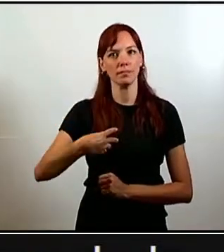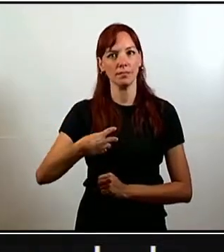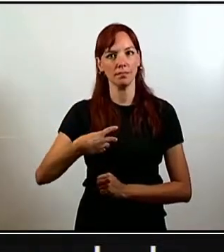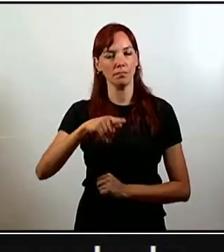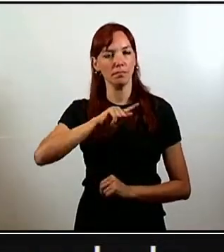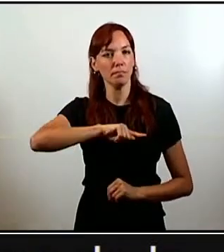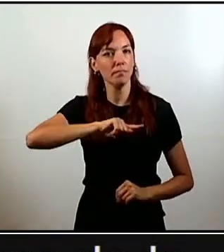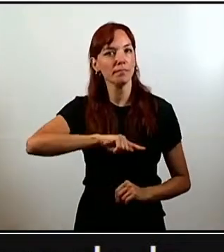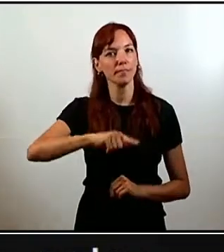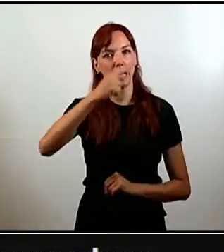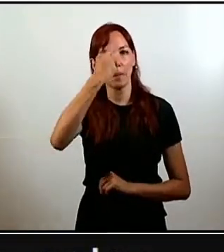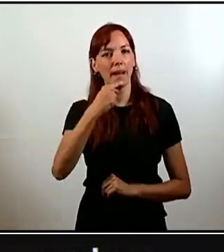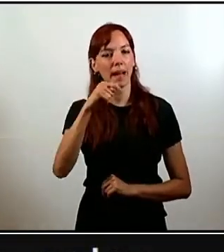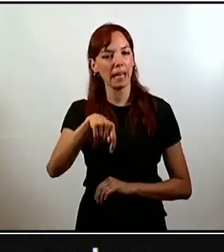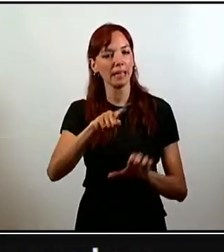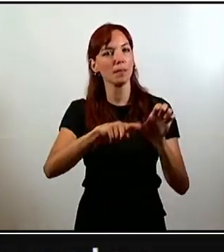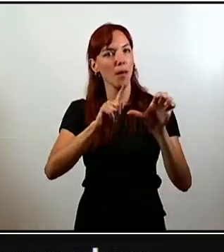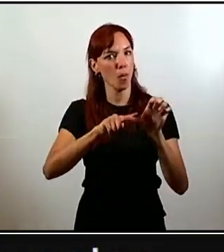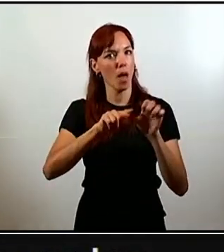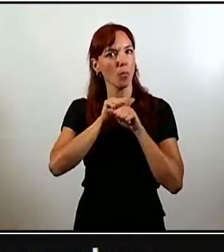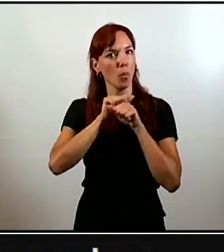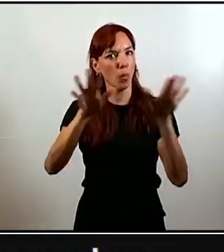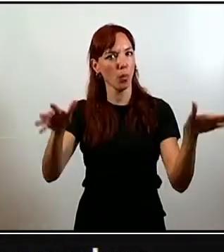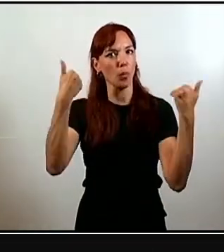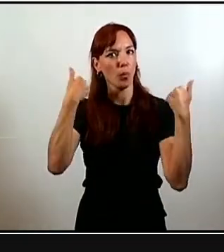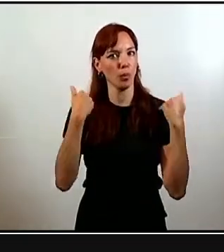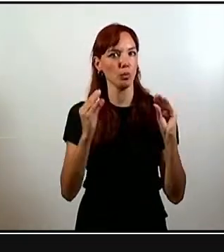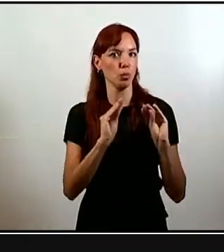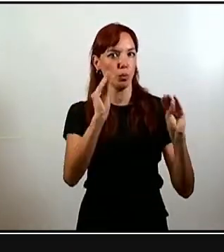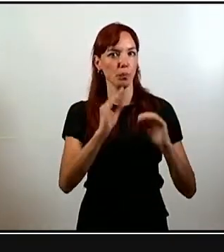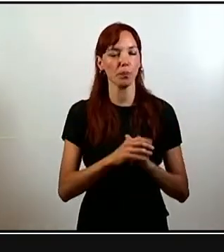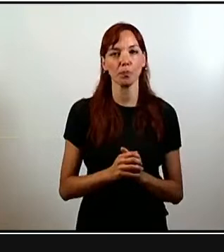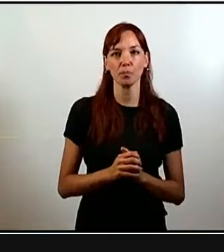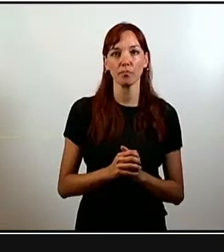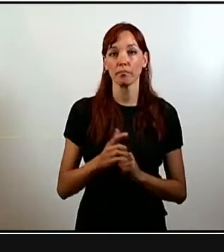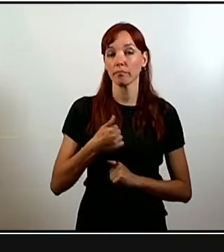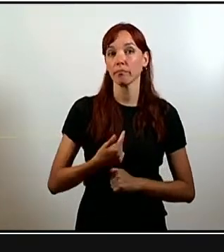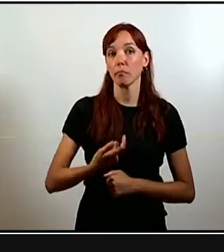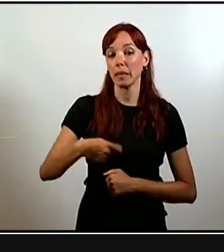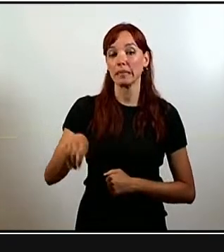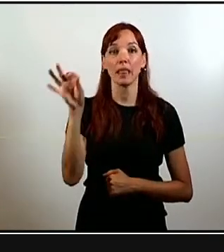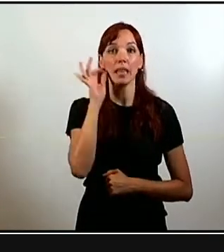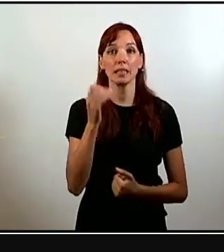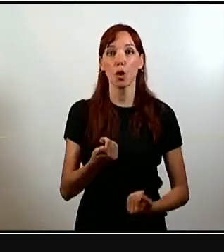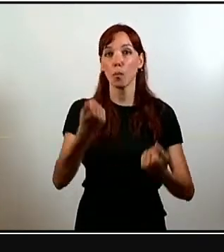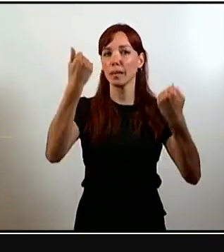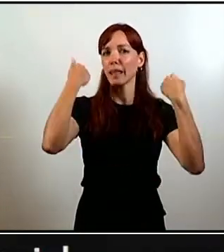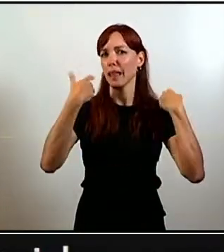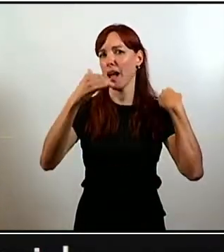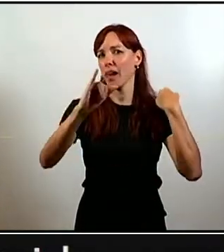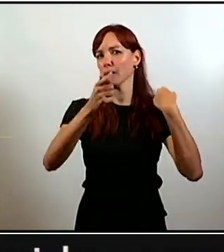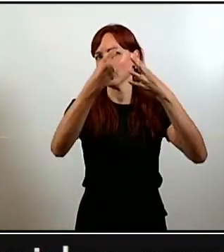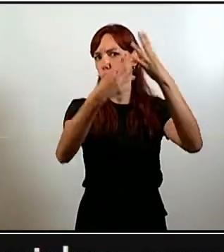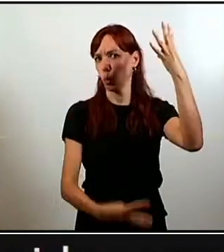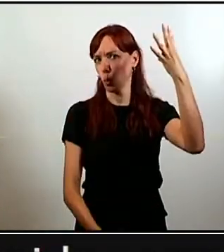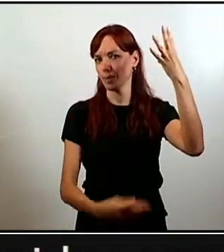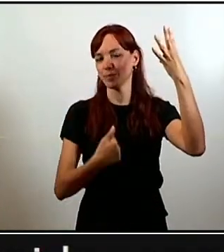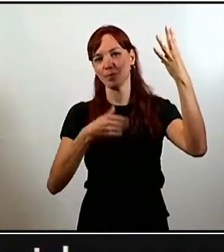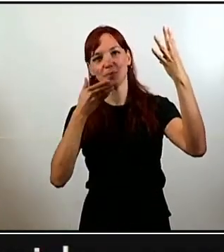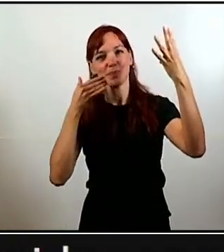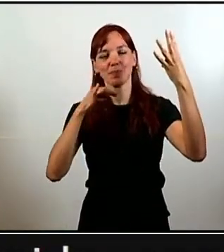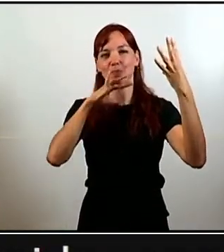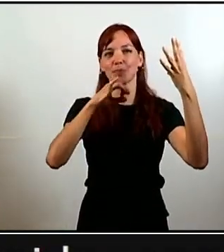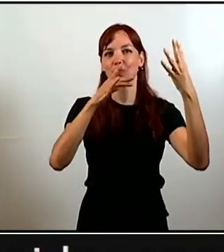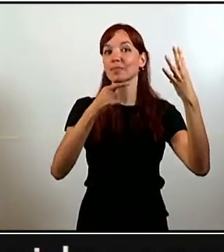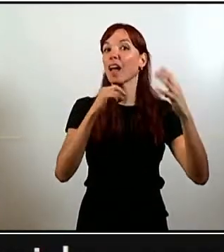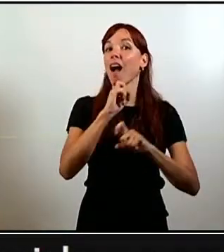región. Y dentro de las competencias que tengo atribuidas como presidenta, me honra anunciarles la concesión